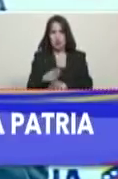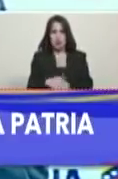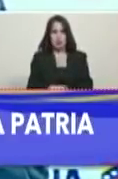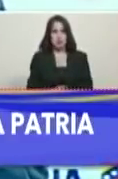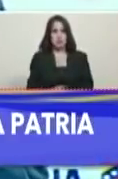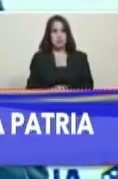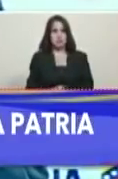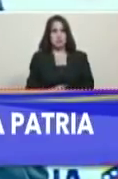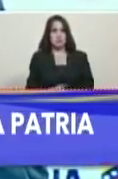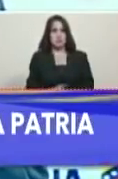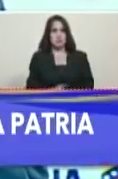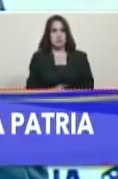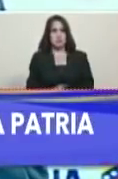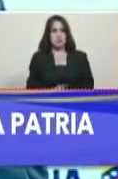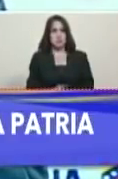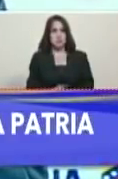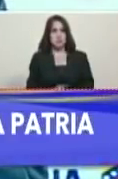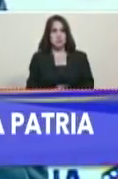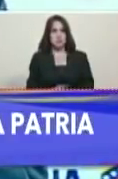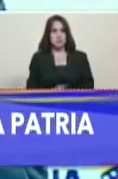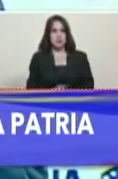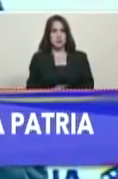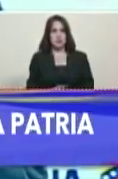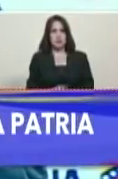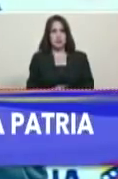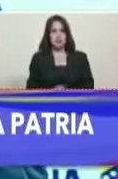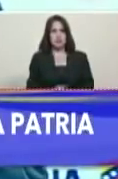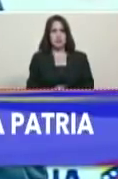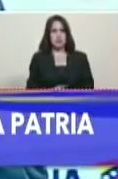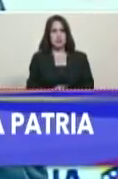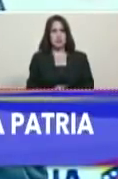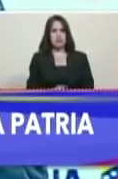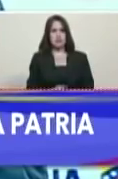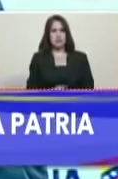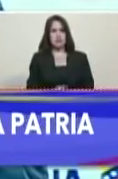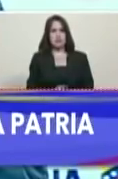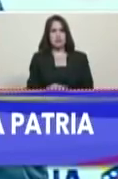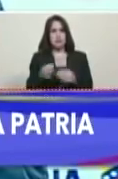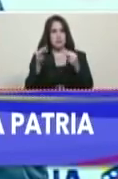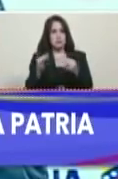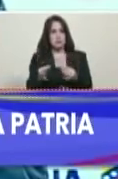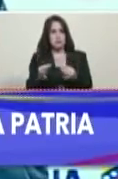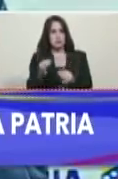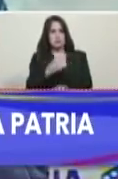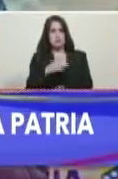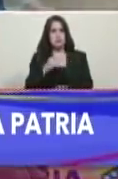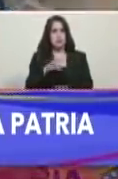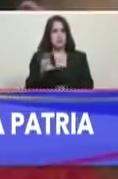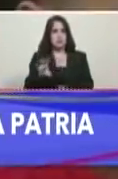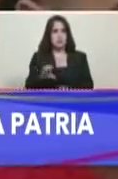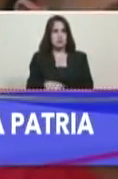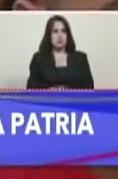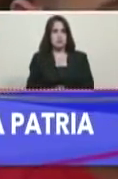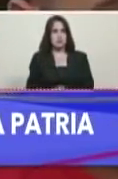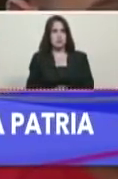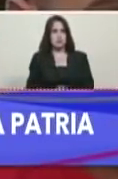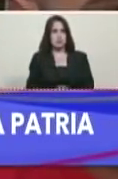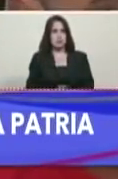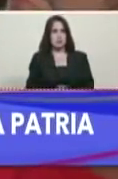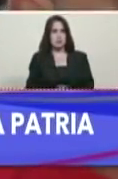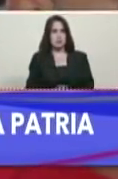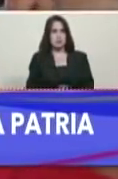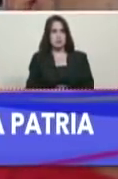Y hoy tenemos un resultado importante en el segundo aniversario del carné de la patria. No solamente